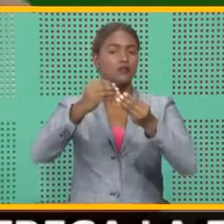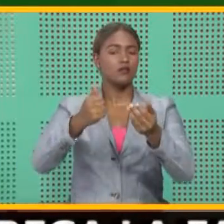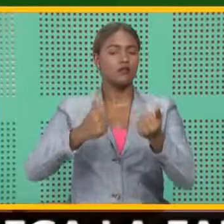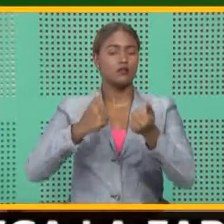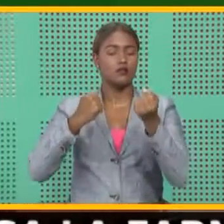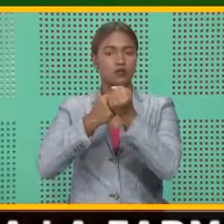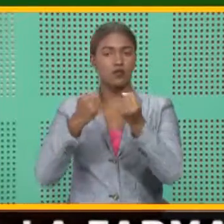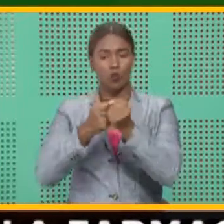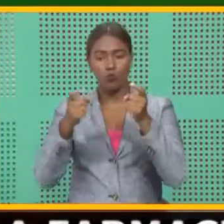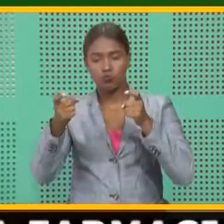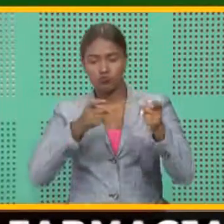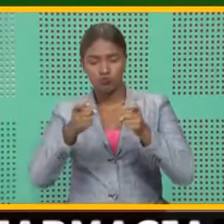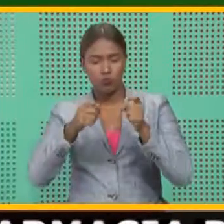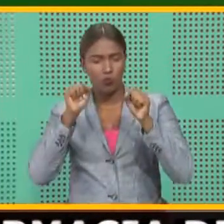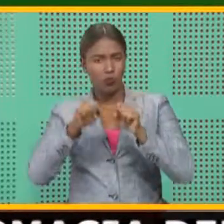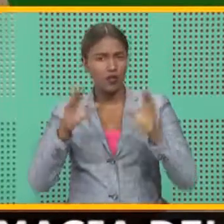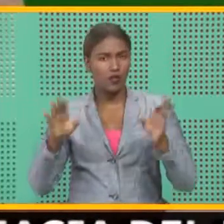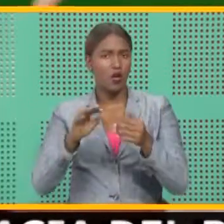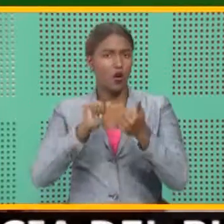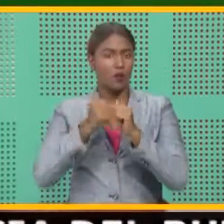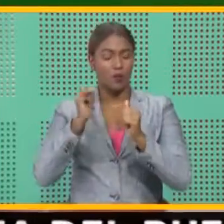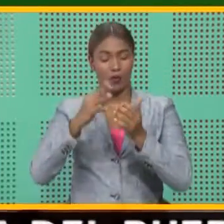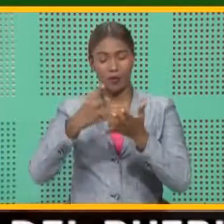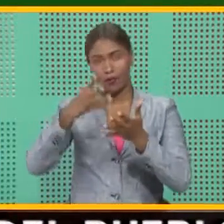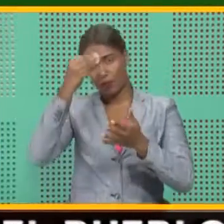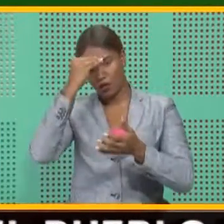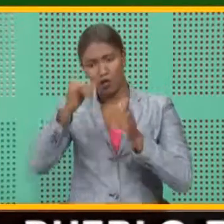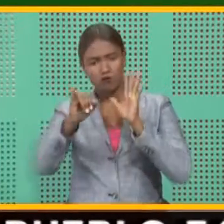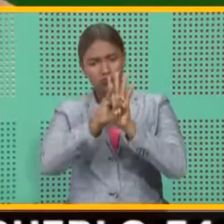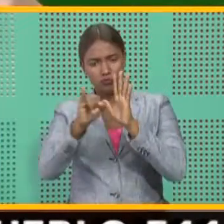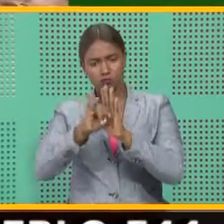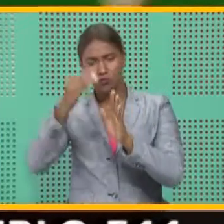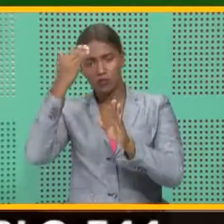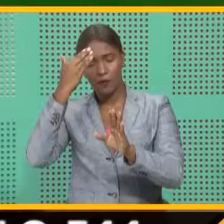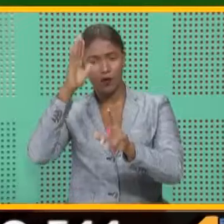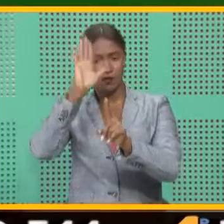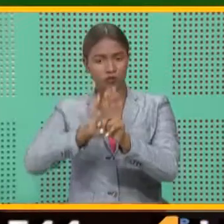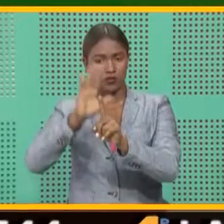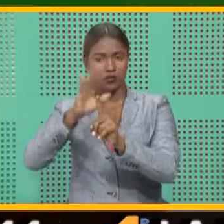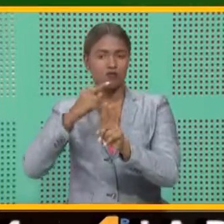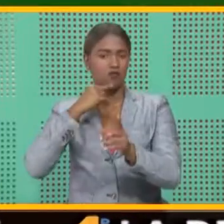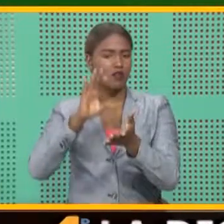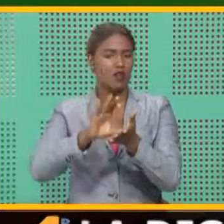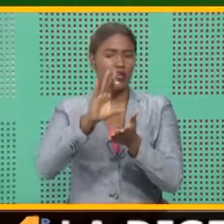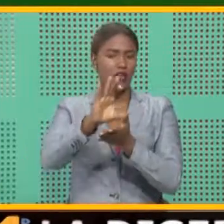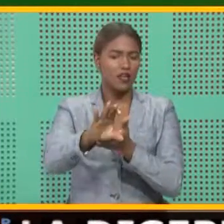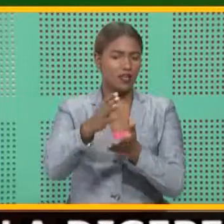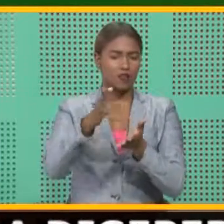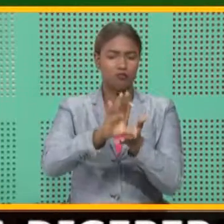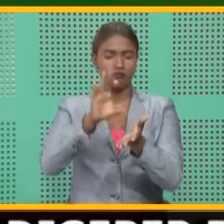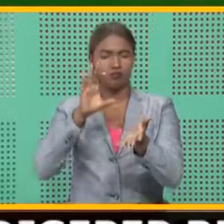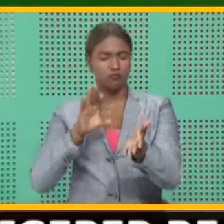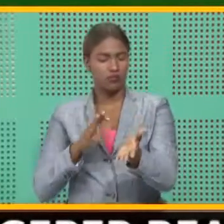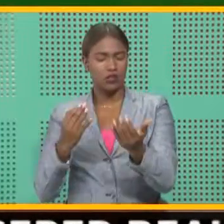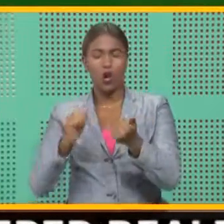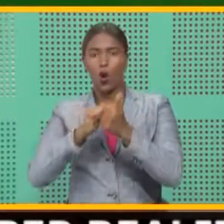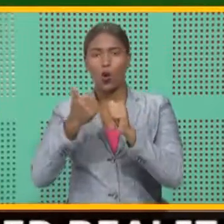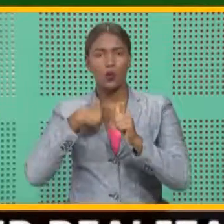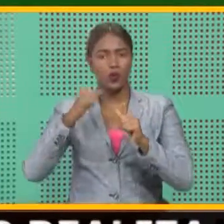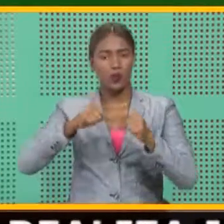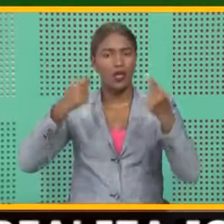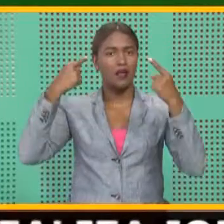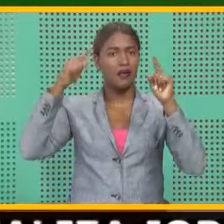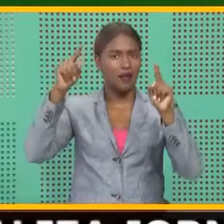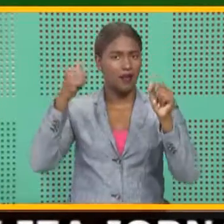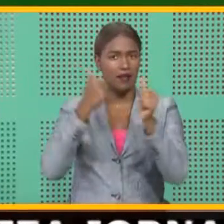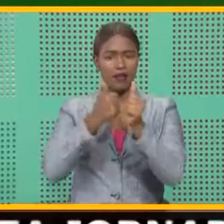el control, aprender a identificar qué es un ingreso, qué es un egreso, cómo ellos logran